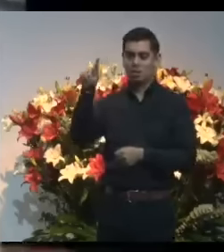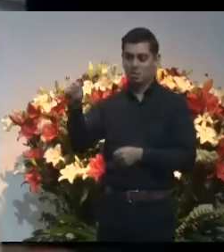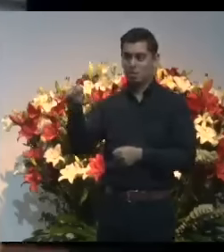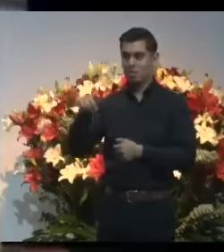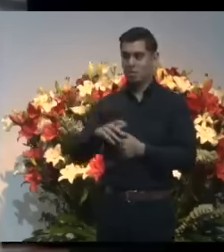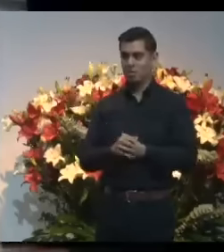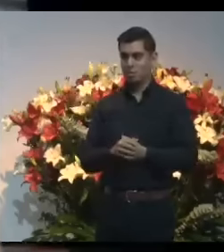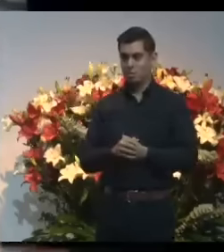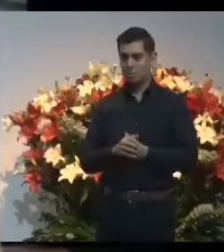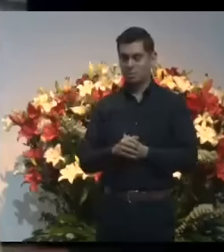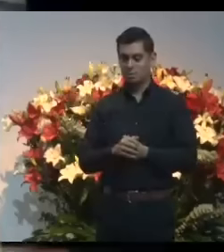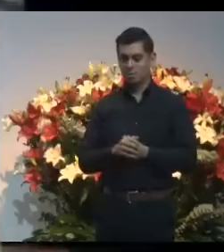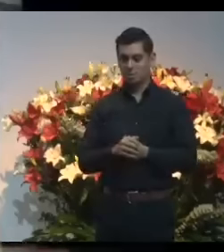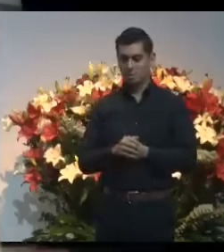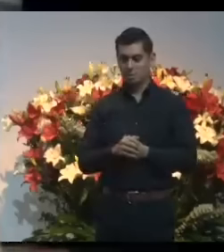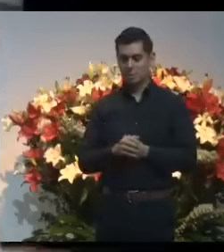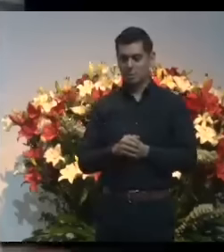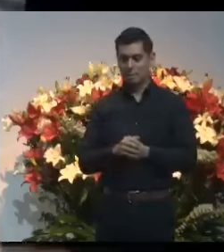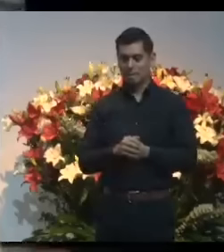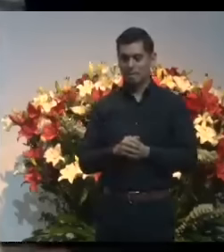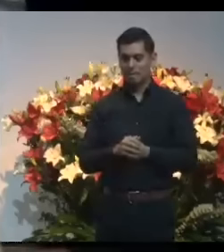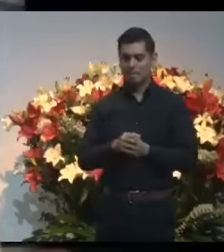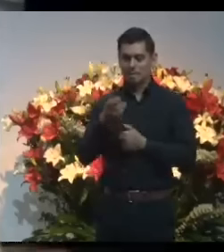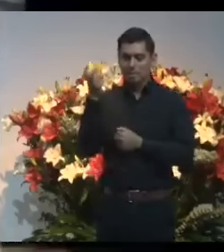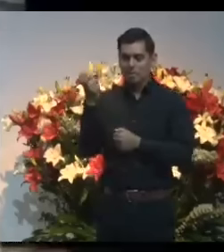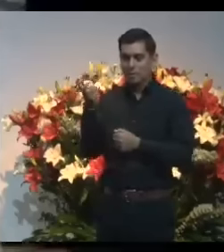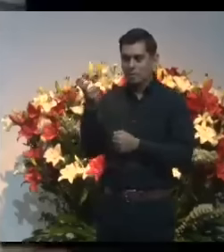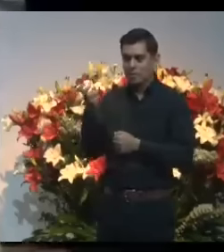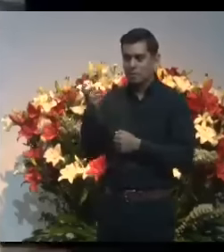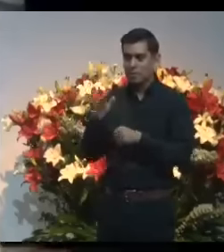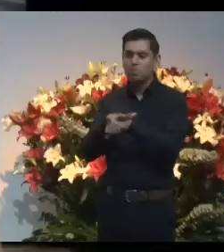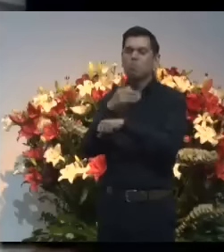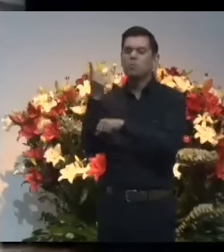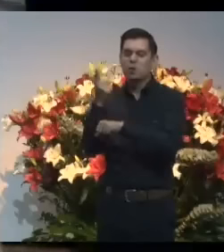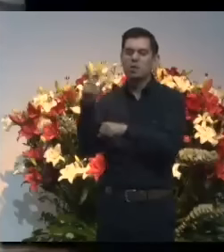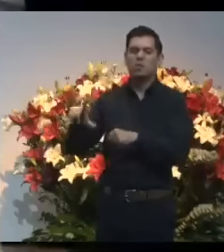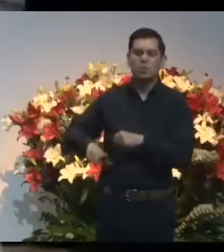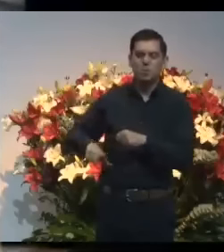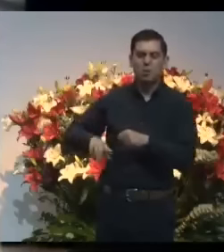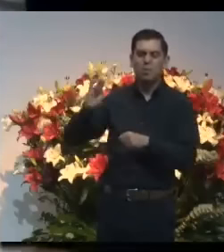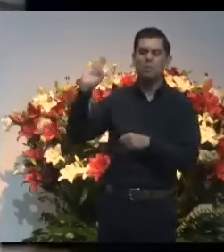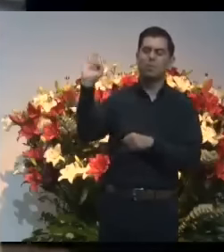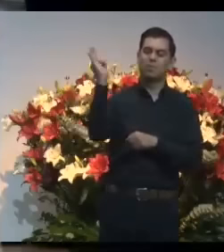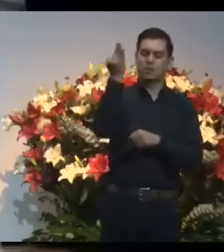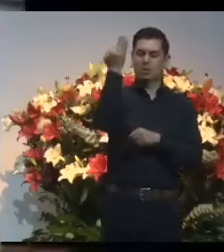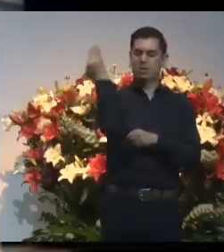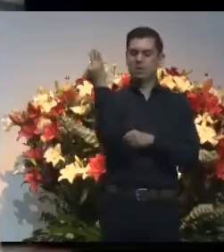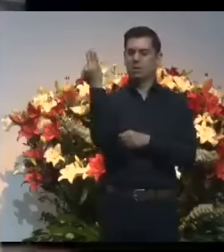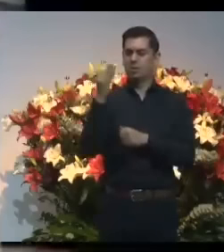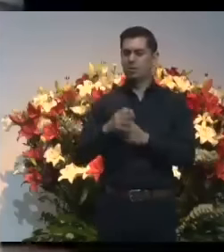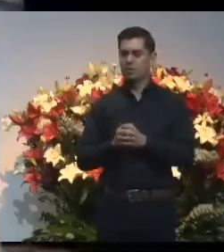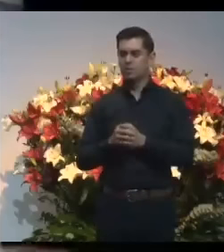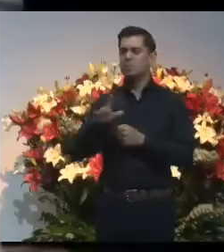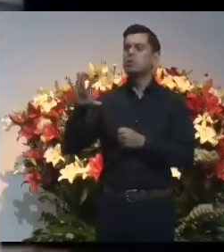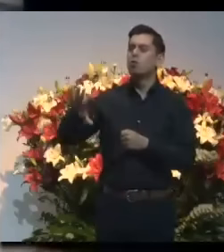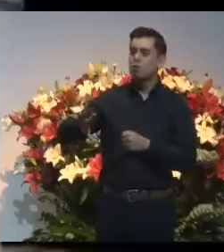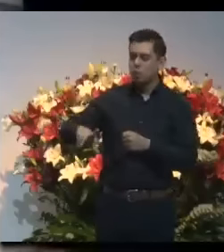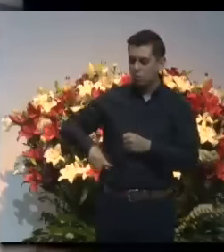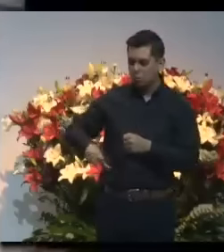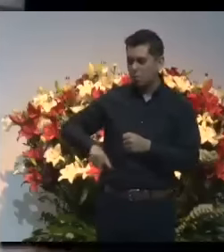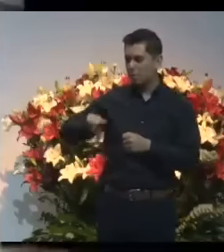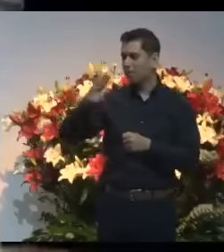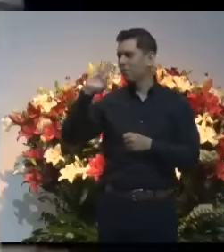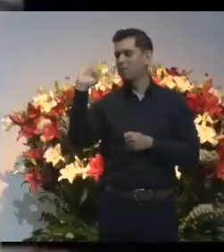Pero son dirigentes nacionales. No, por eso. Perdón. Pero ¿por qué el gobierno federal, siendo gobierno